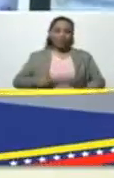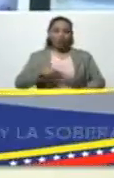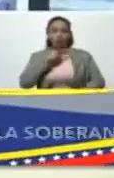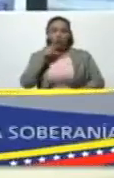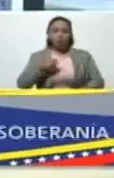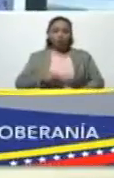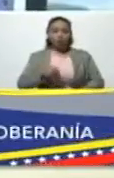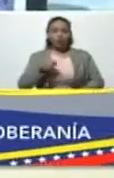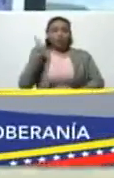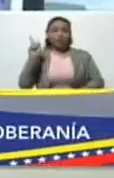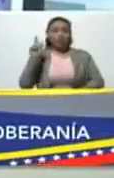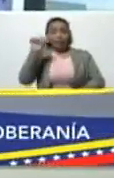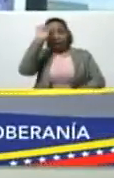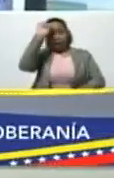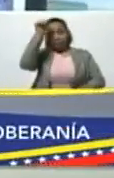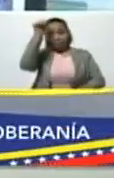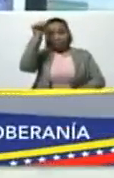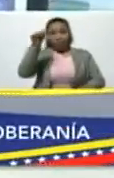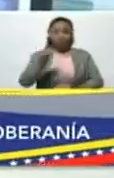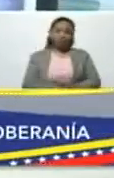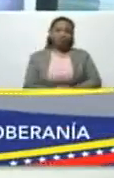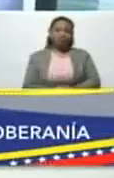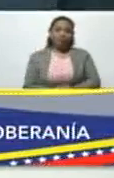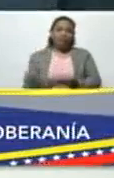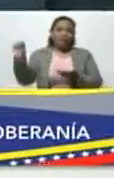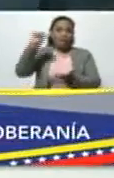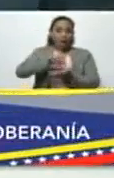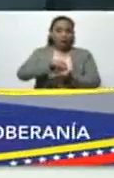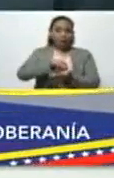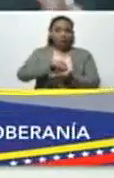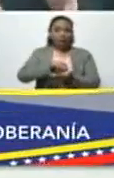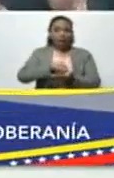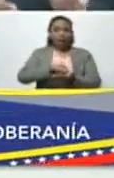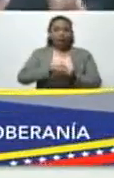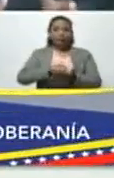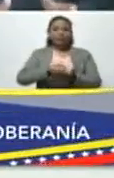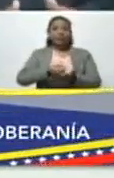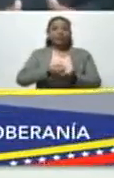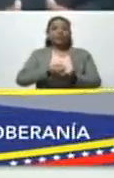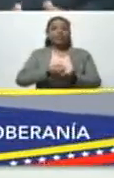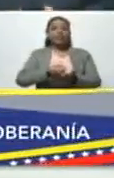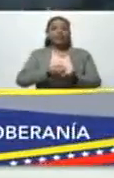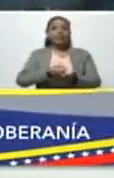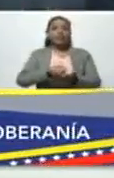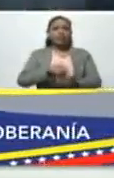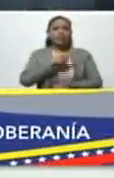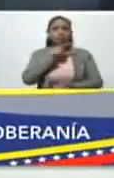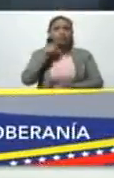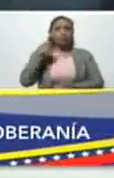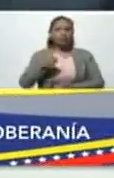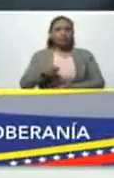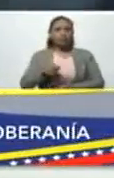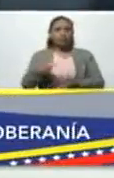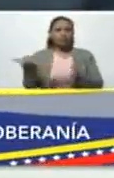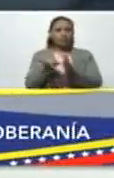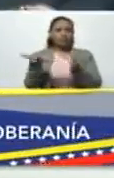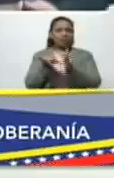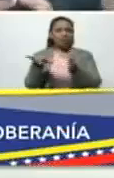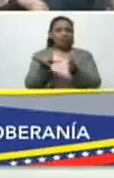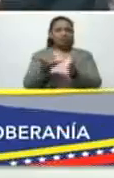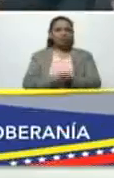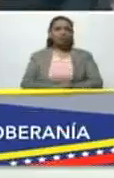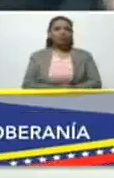la India, de Irán, de Bielorrusia. Ah, etcétera,